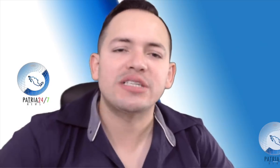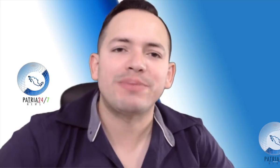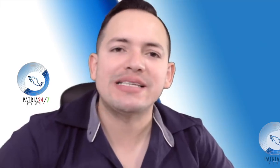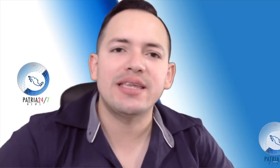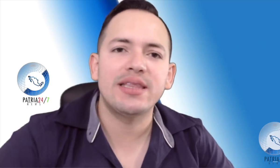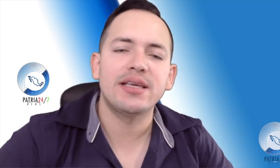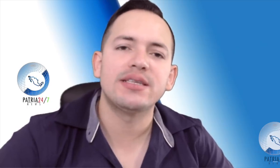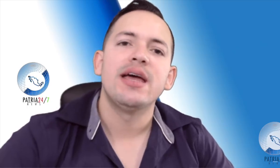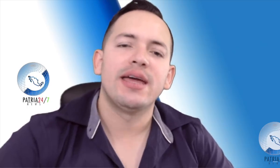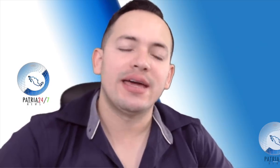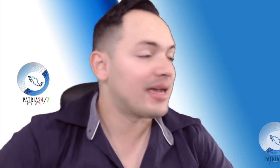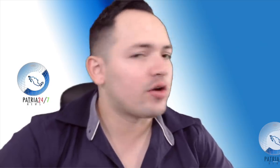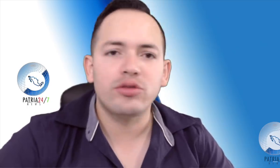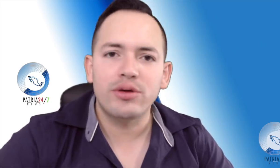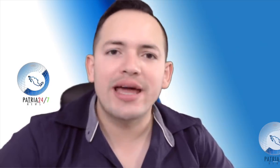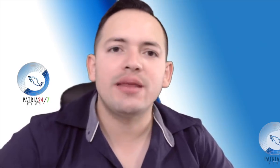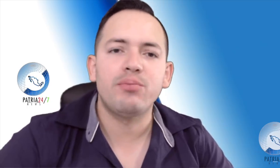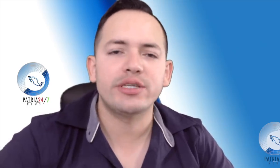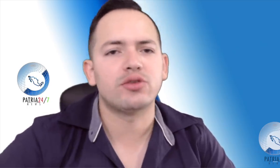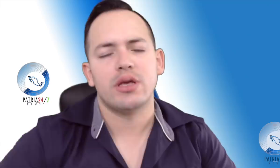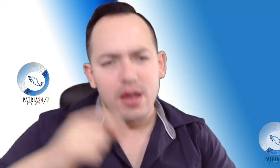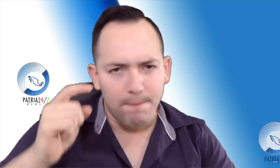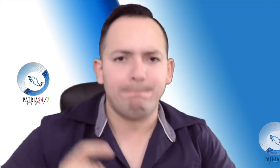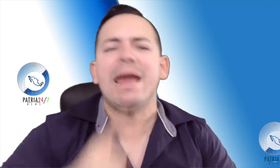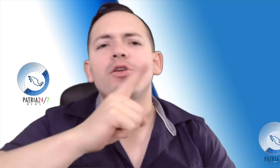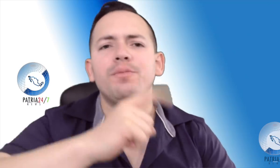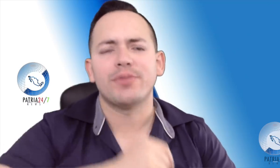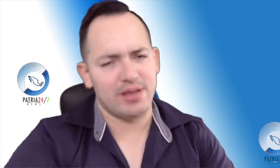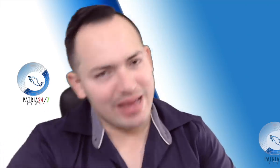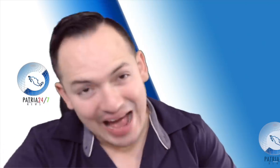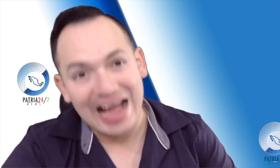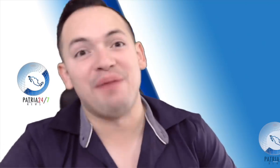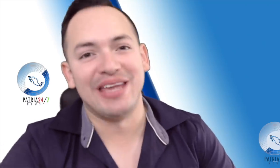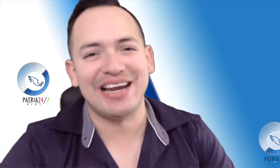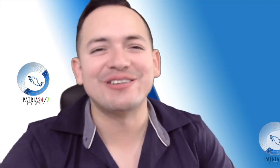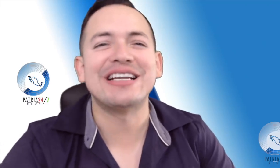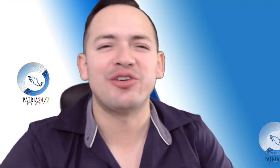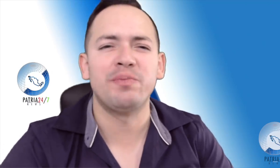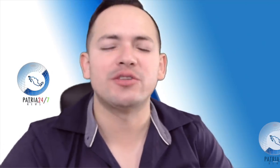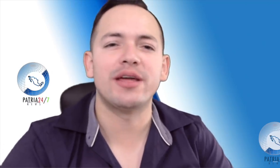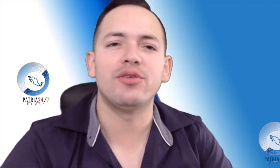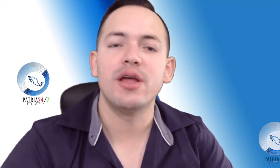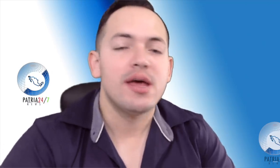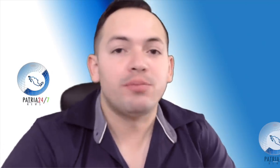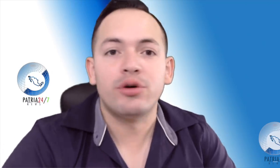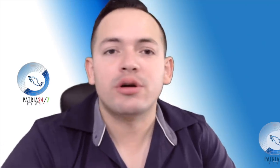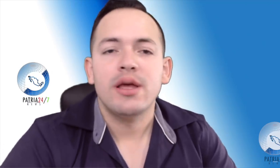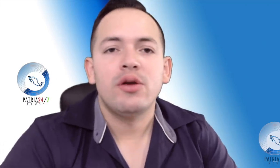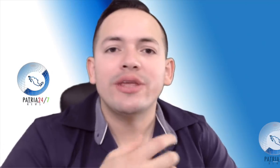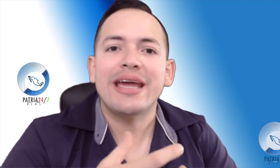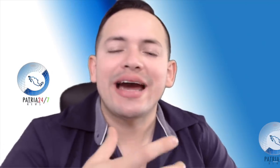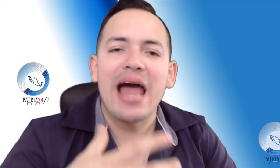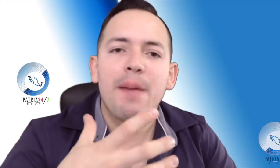presidentes o expresidentes que condonaran impuestos. Pero cambia la cosa con López Obrador